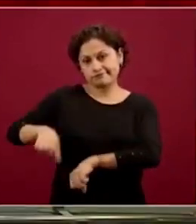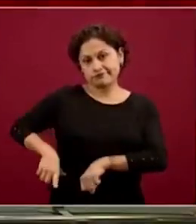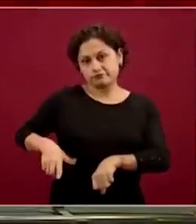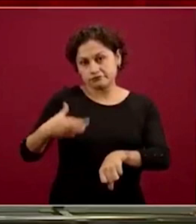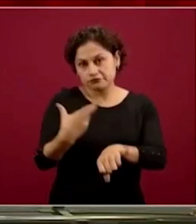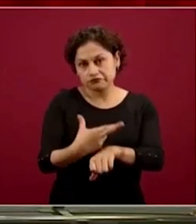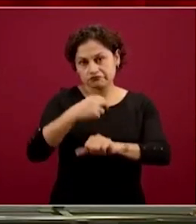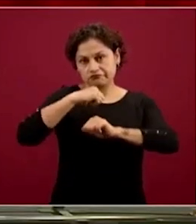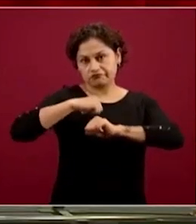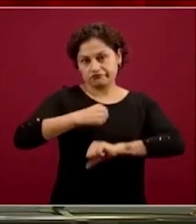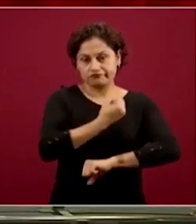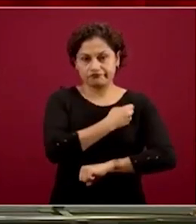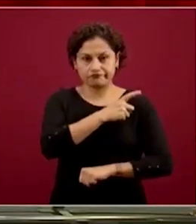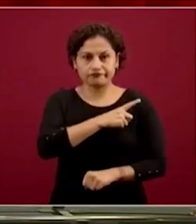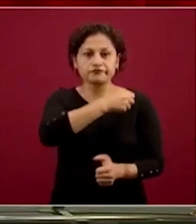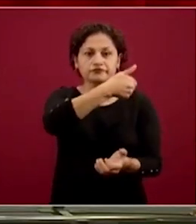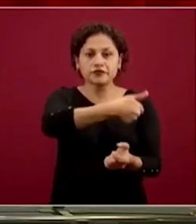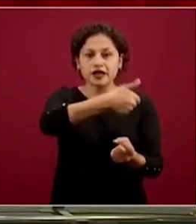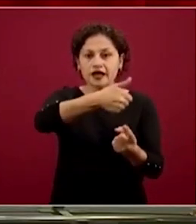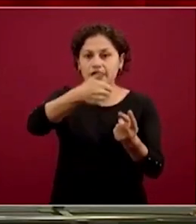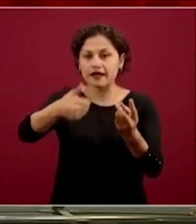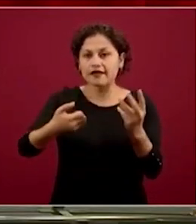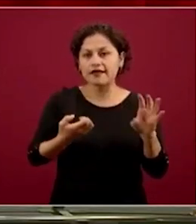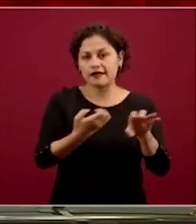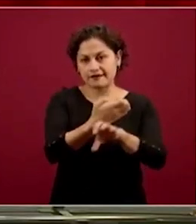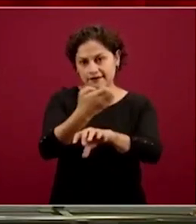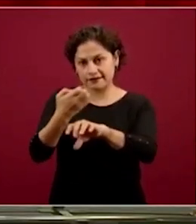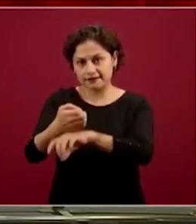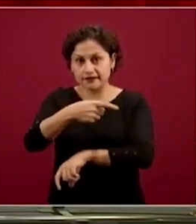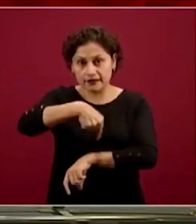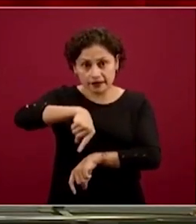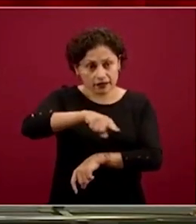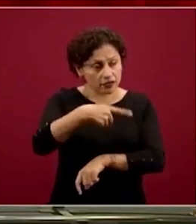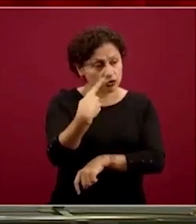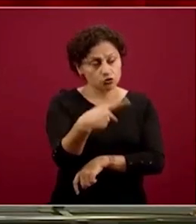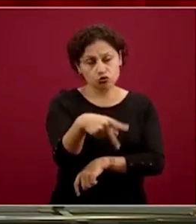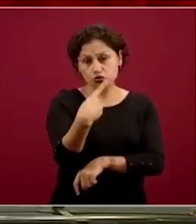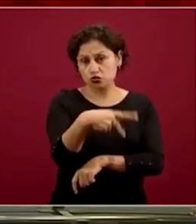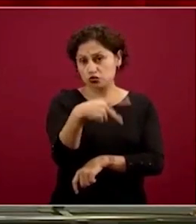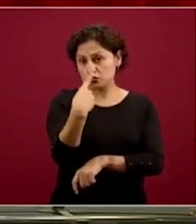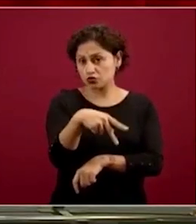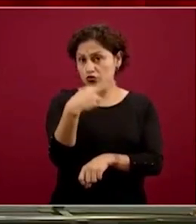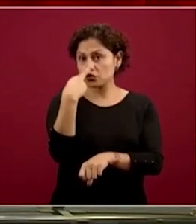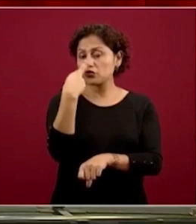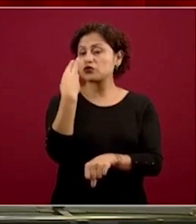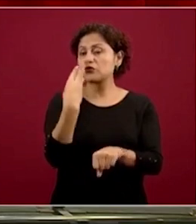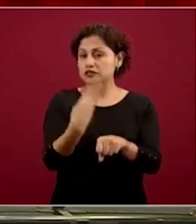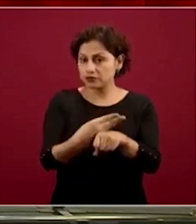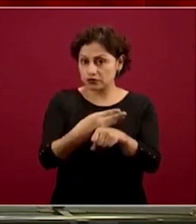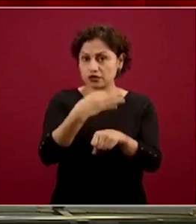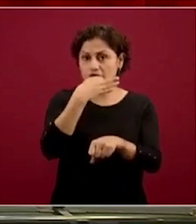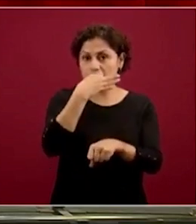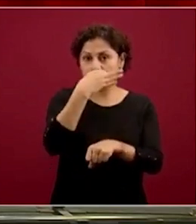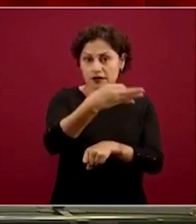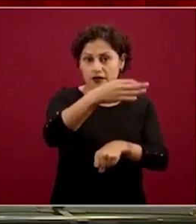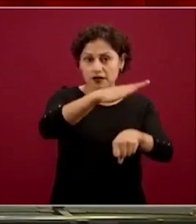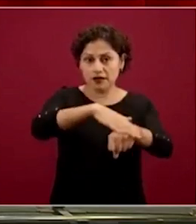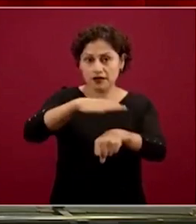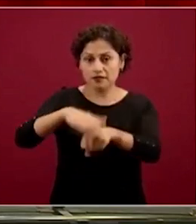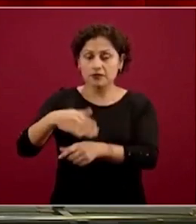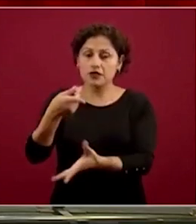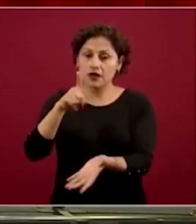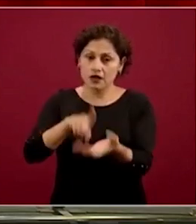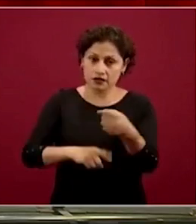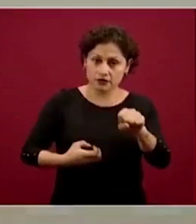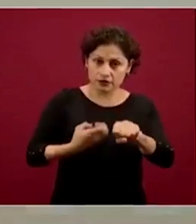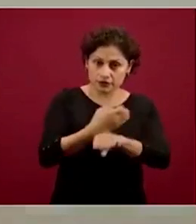ellos tienen la capacidad de hacer disposiciones o establecer disposiciones para la interrupción efectiva de este